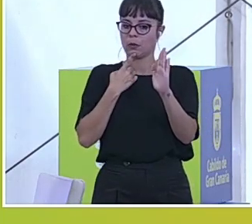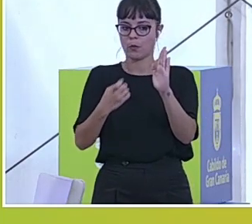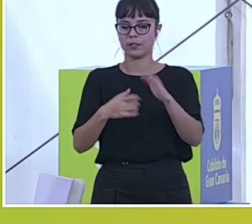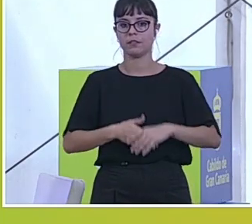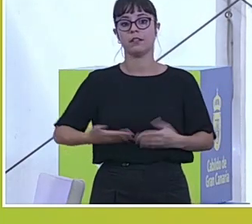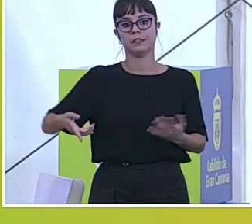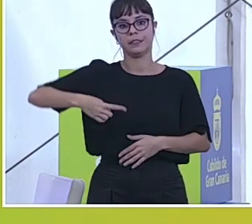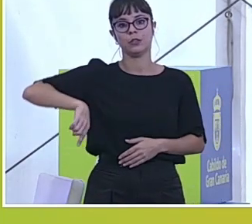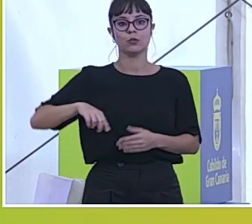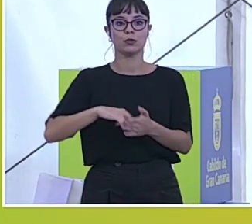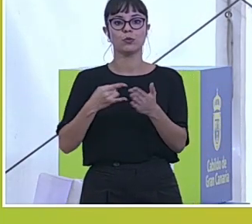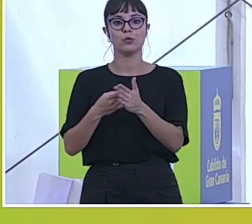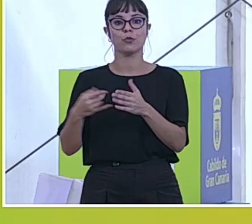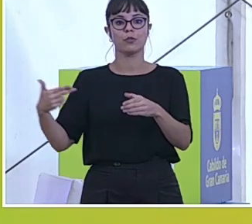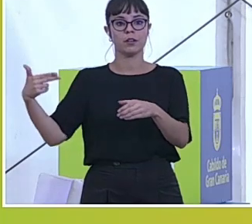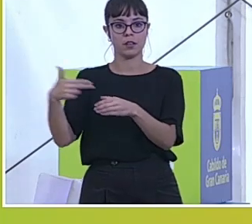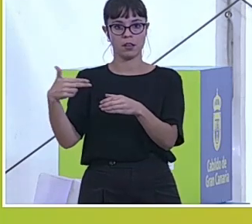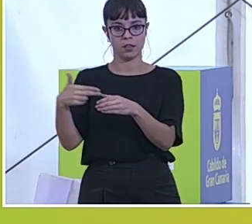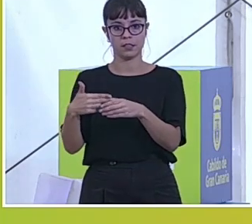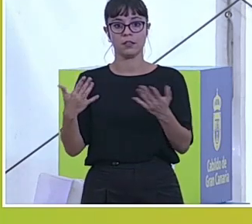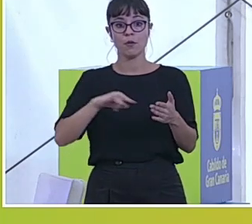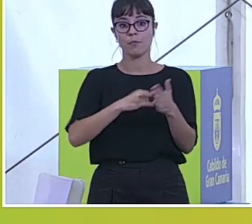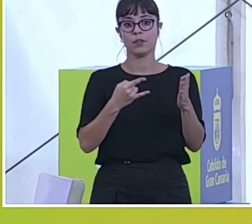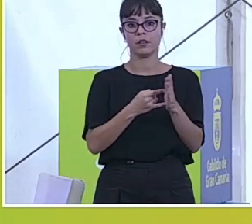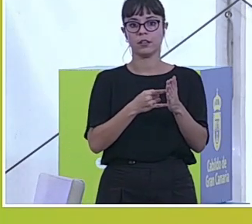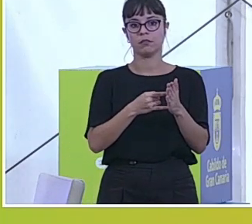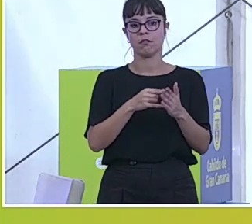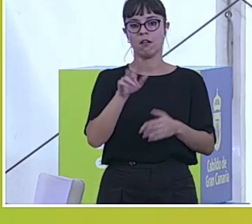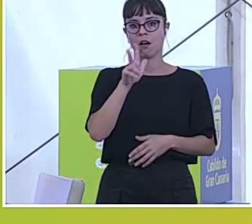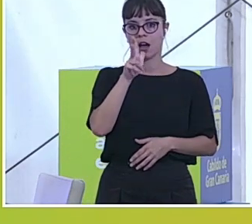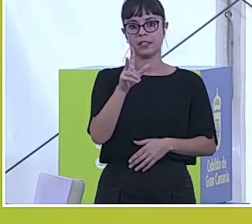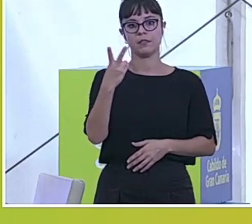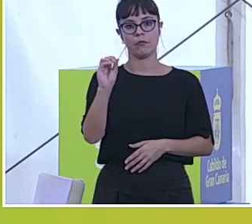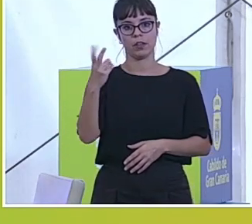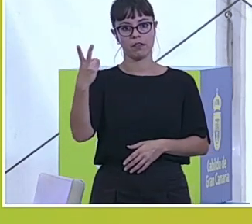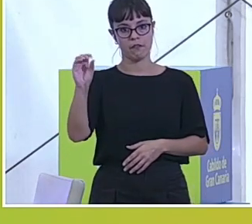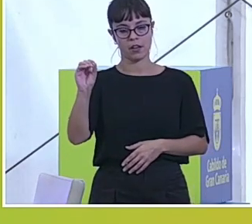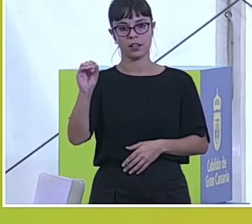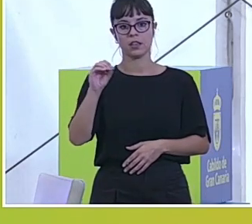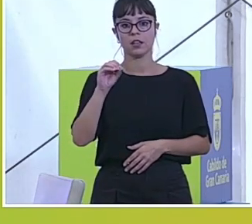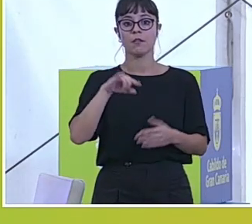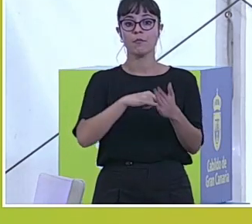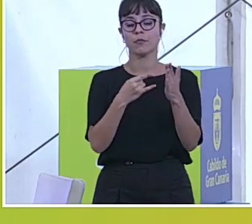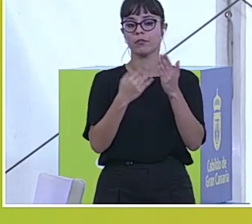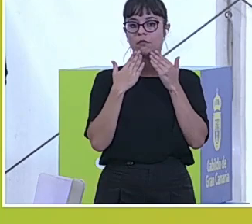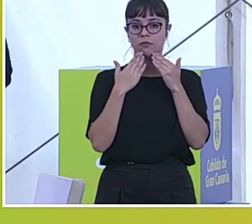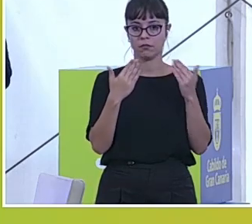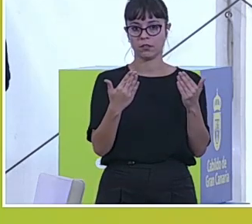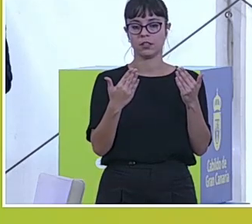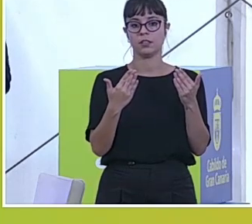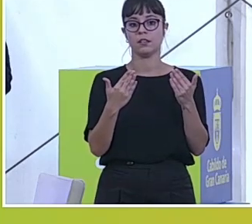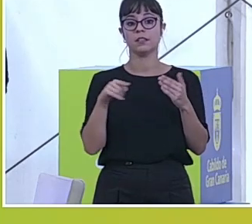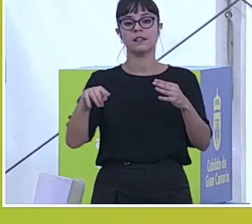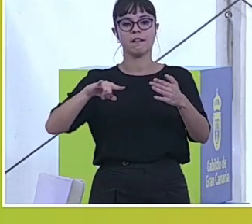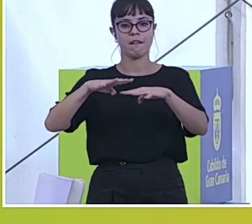hecho. Pues a través de este proyecto, que es un proyecto H2020, lo que se ha conseguido es cambiar el sistema optando por una